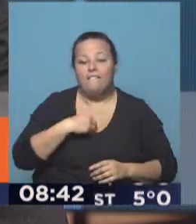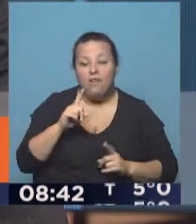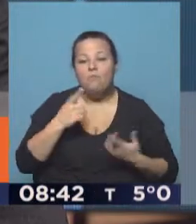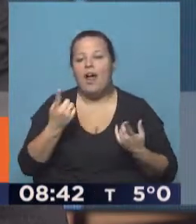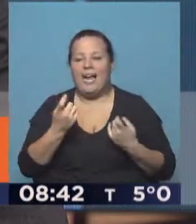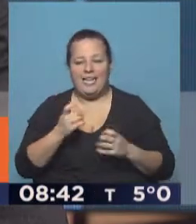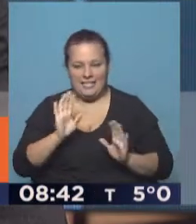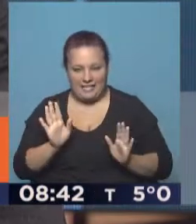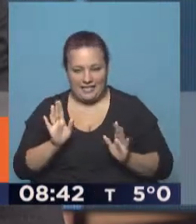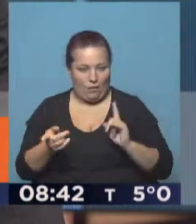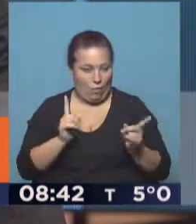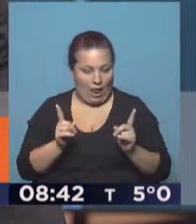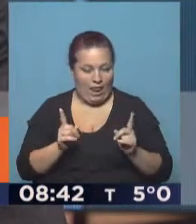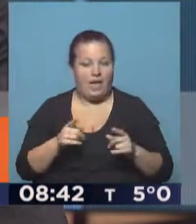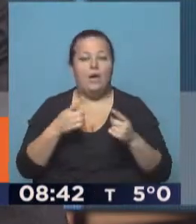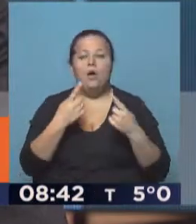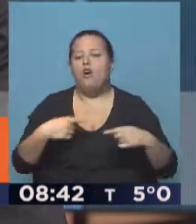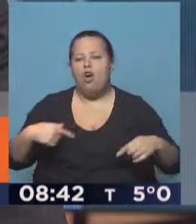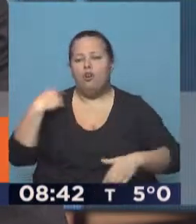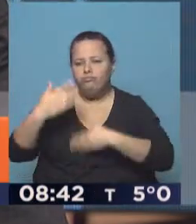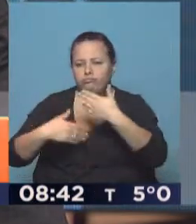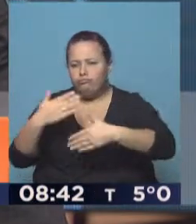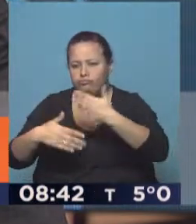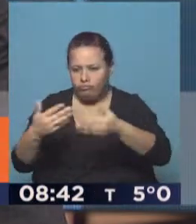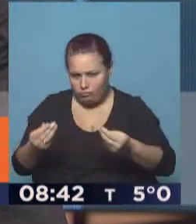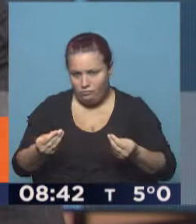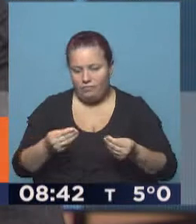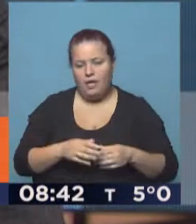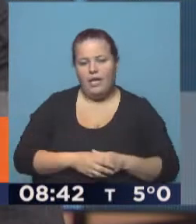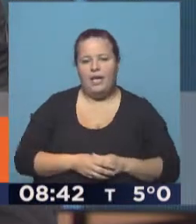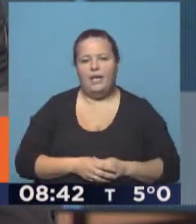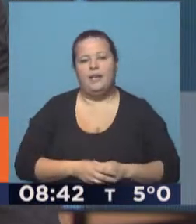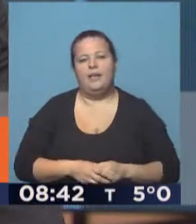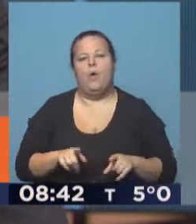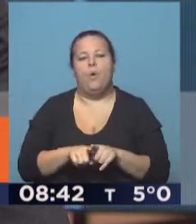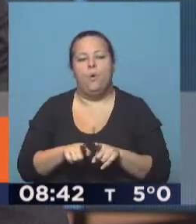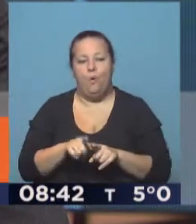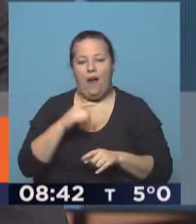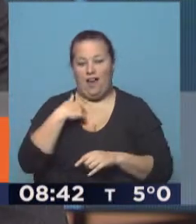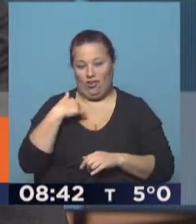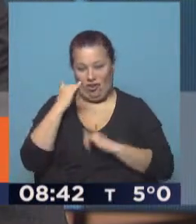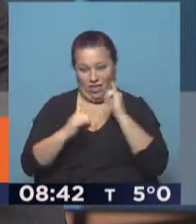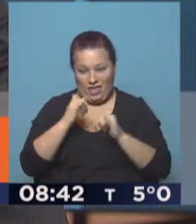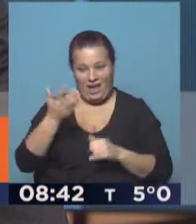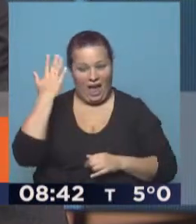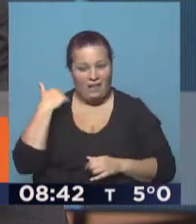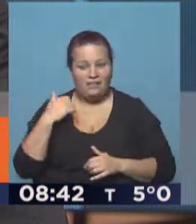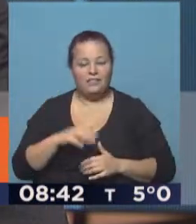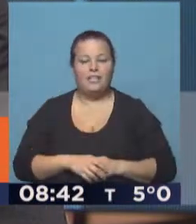por necesidad. Y por las cosas que fueron sucediendo, ¿no es cierto? O sea, como decía yo también